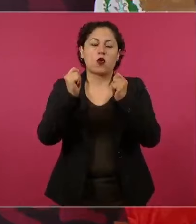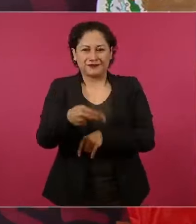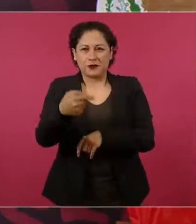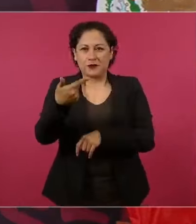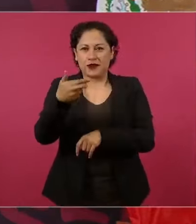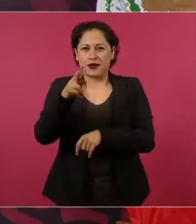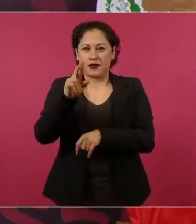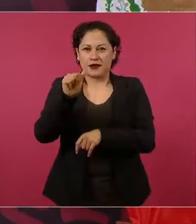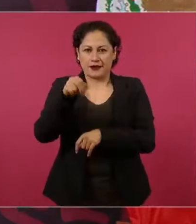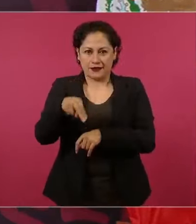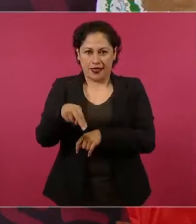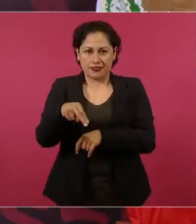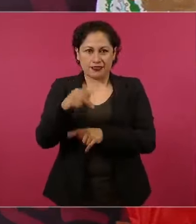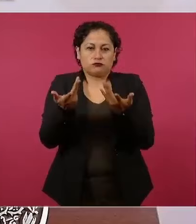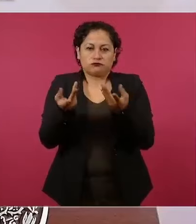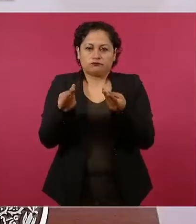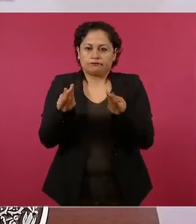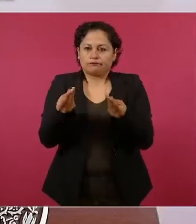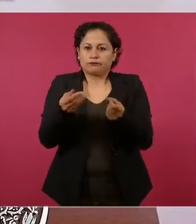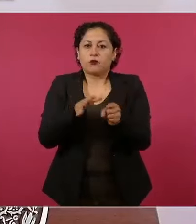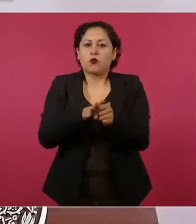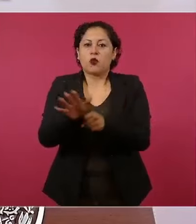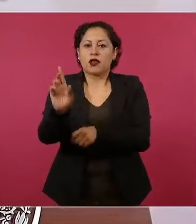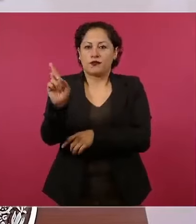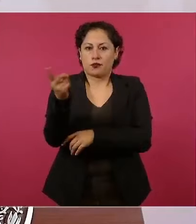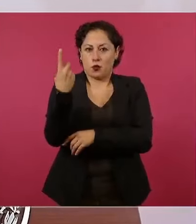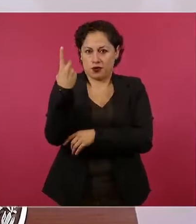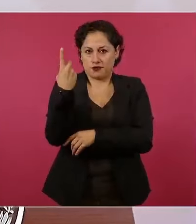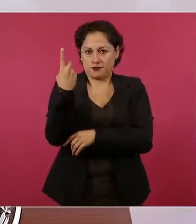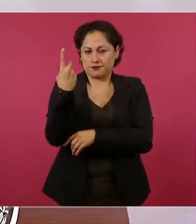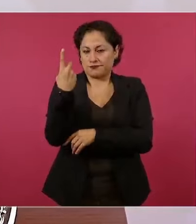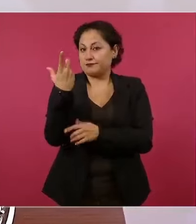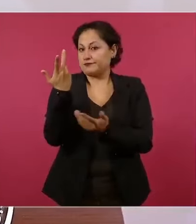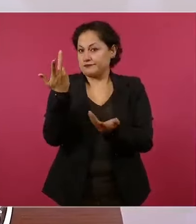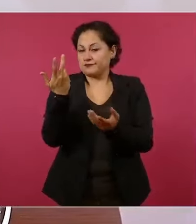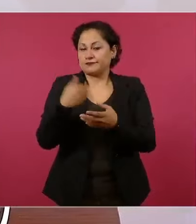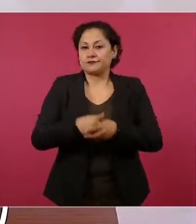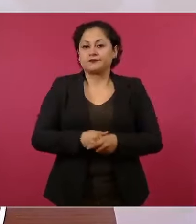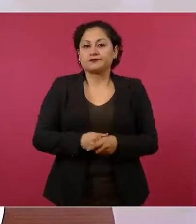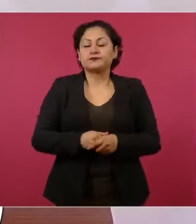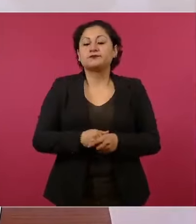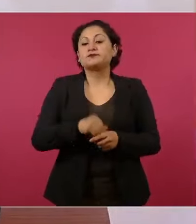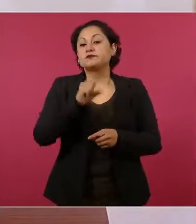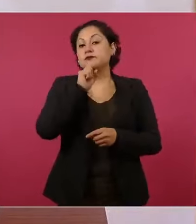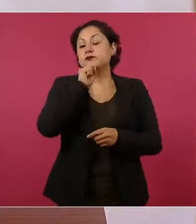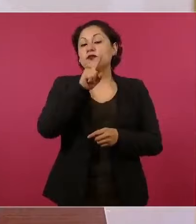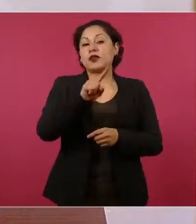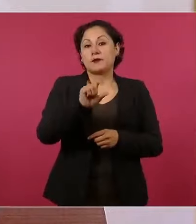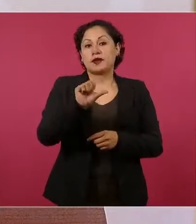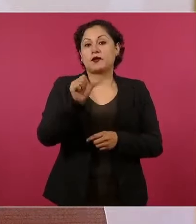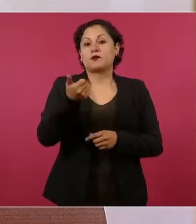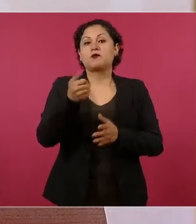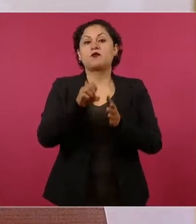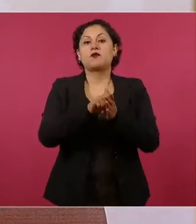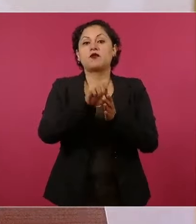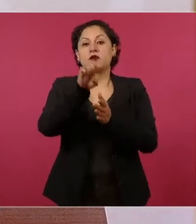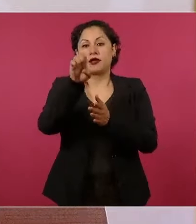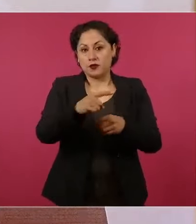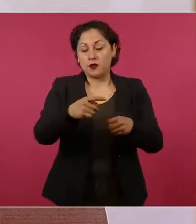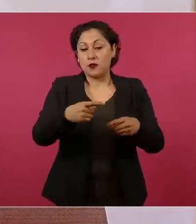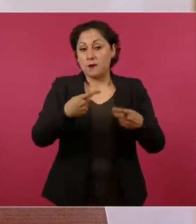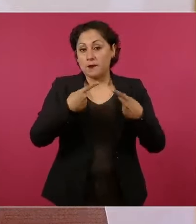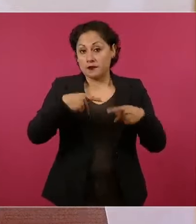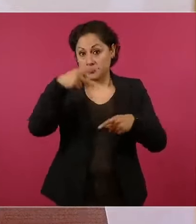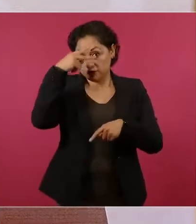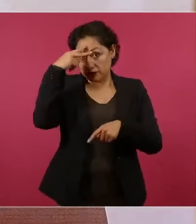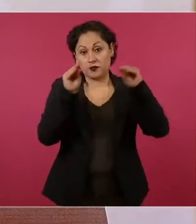llama, pues todo es en dólar. También los que se benefician con remesas, nuestros paisanos,